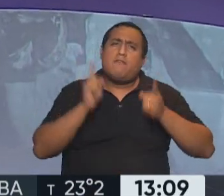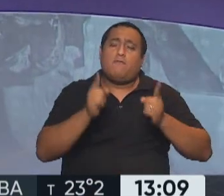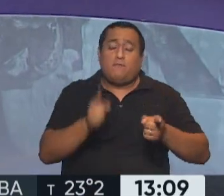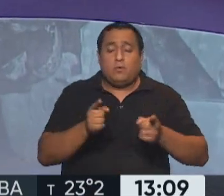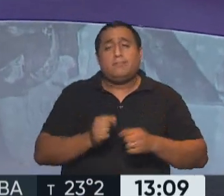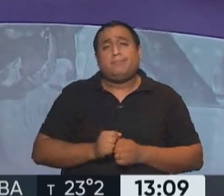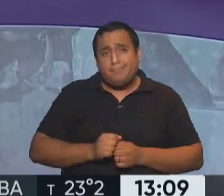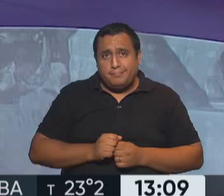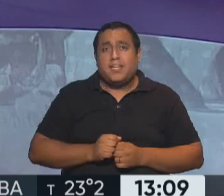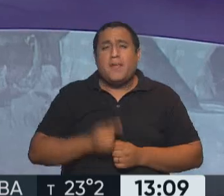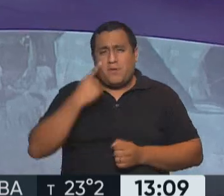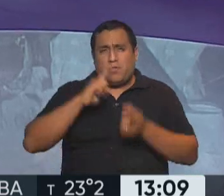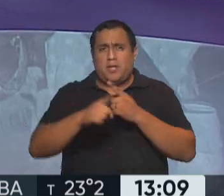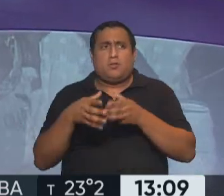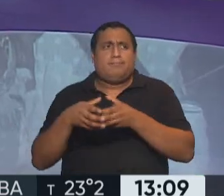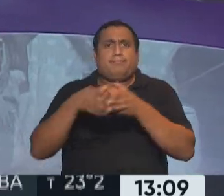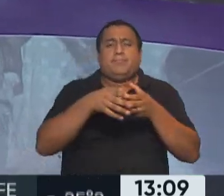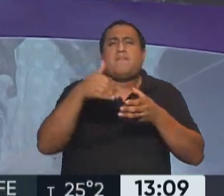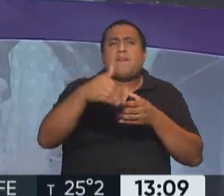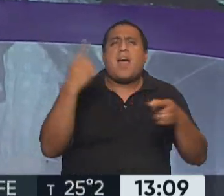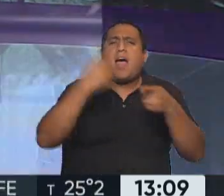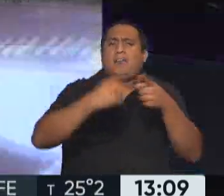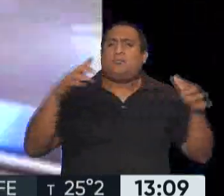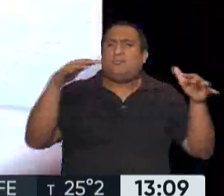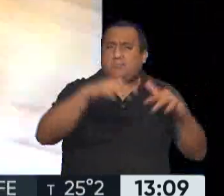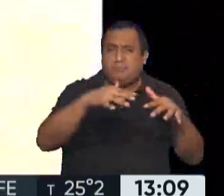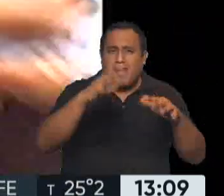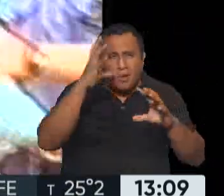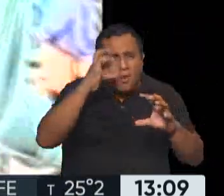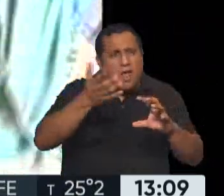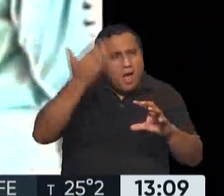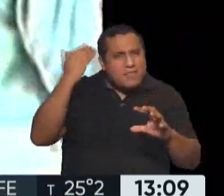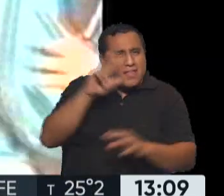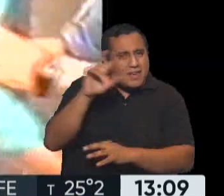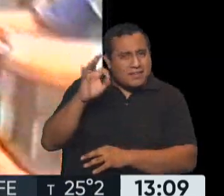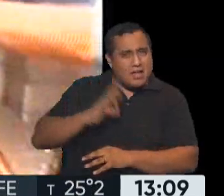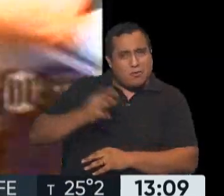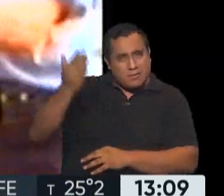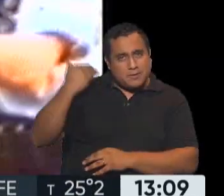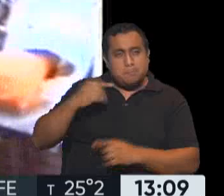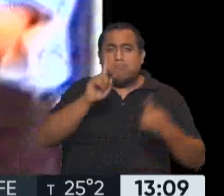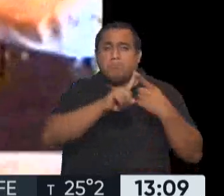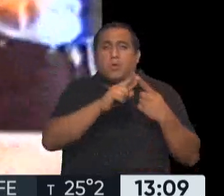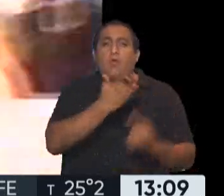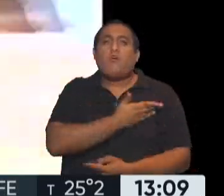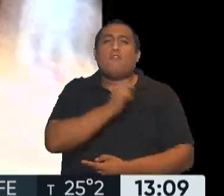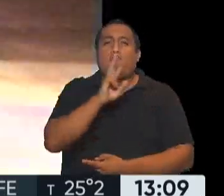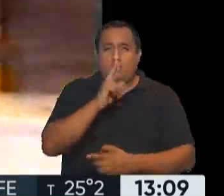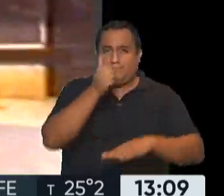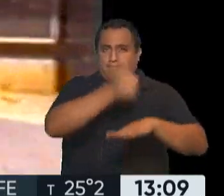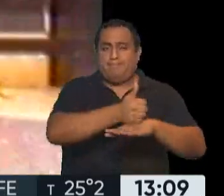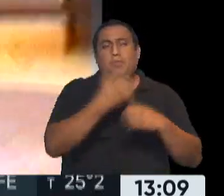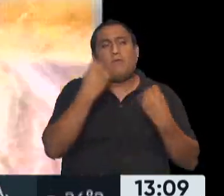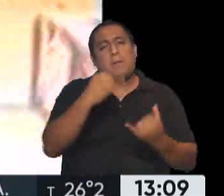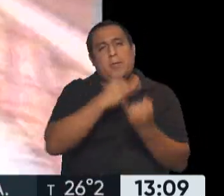porque estamos cubriendo en vivo el acto, recordando precisamente lo que ocurrió hace 30 años atrás. Nos contactamos ya con Florencia Rodríguez. Flor, buen